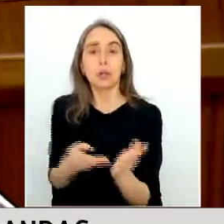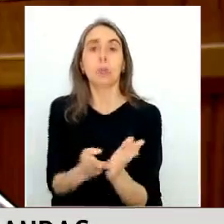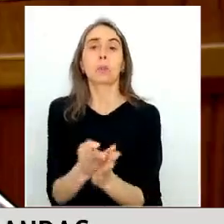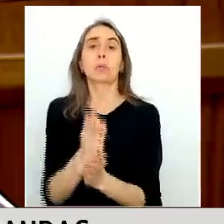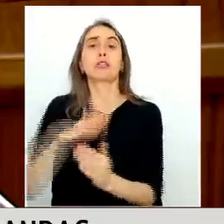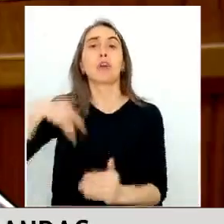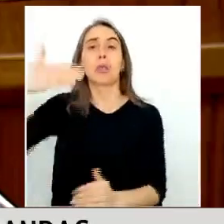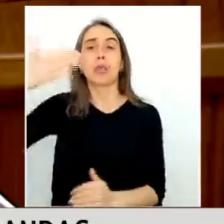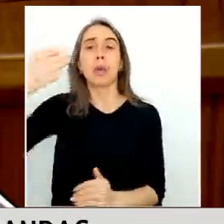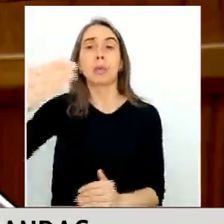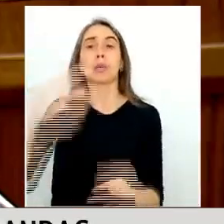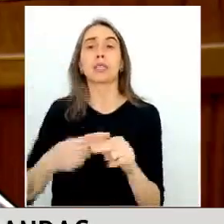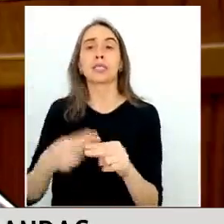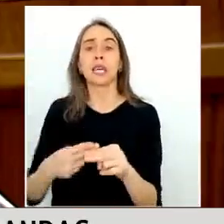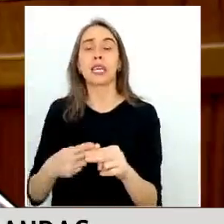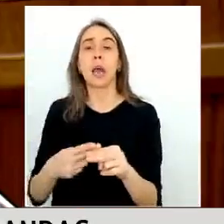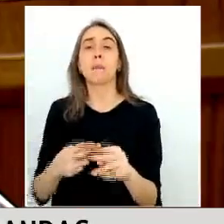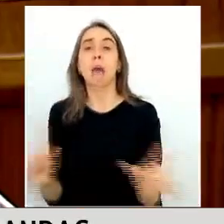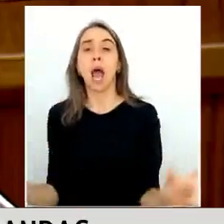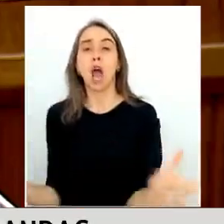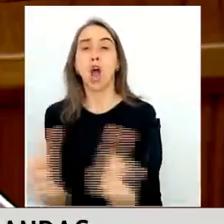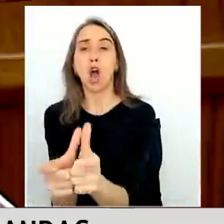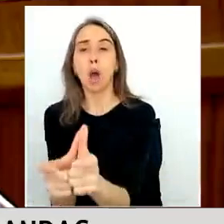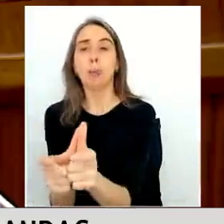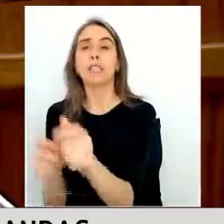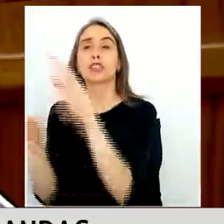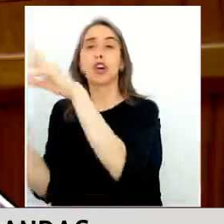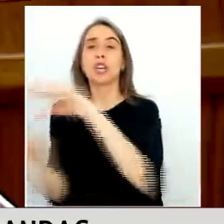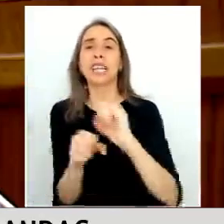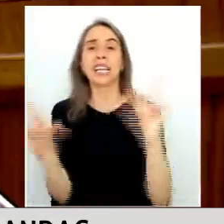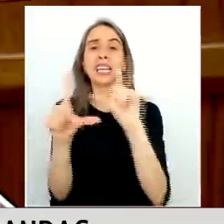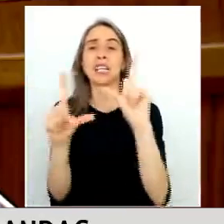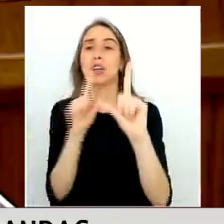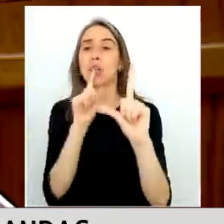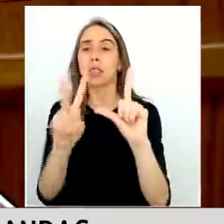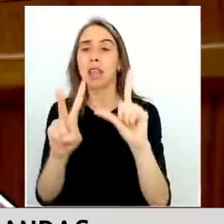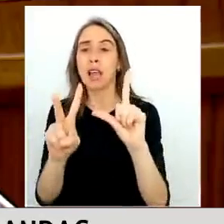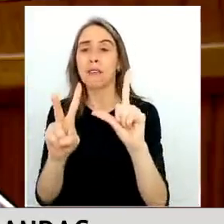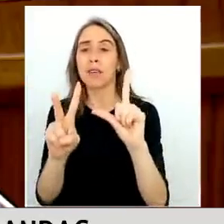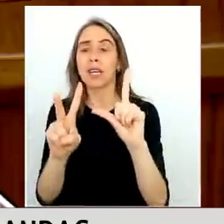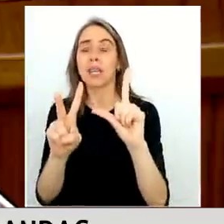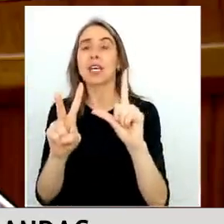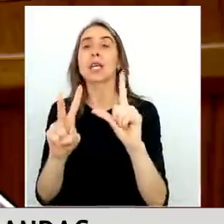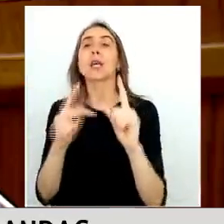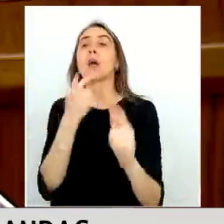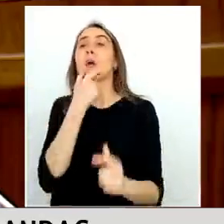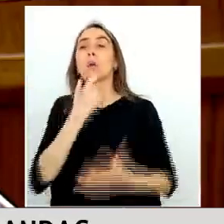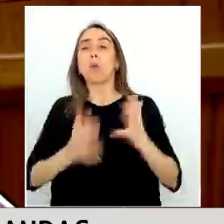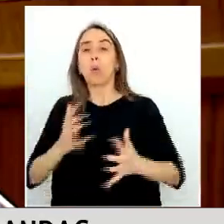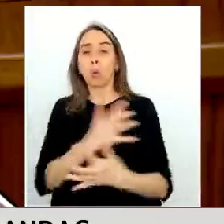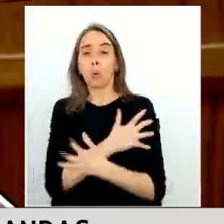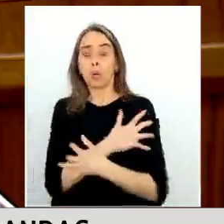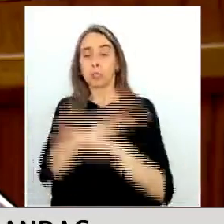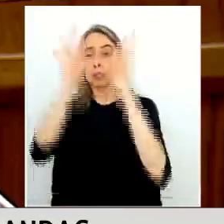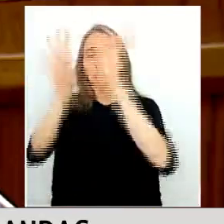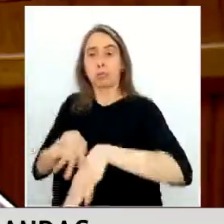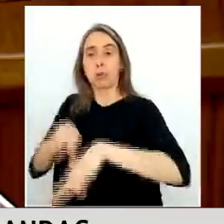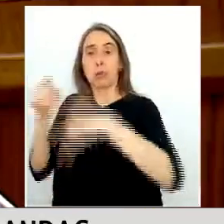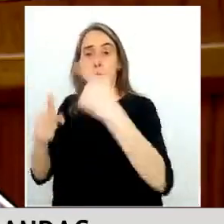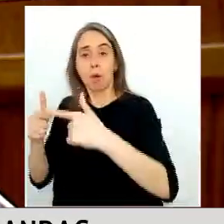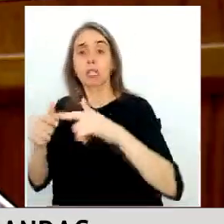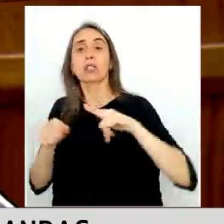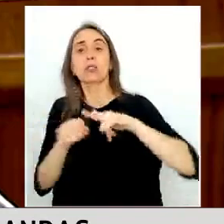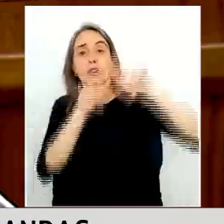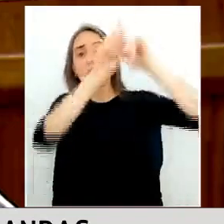denominada operación retiro de televisores se lanzaron al mar los restos de estos ejecutados políticos inhumados en